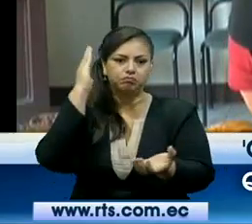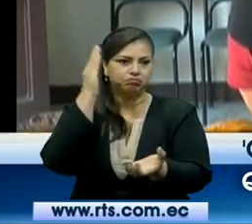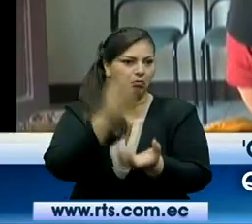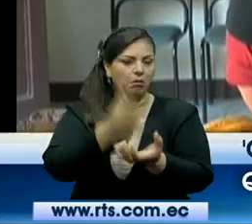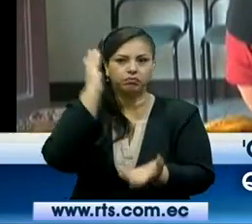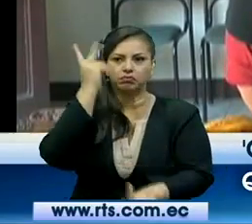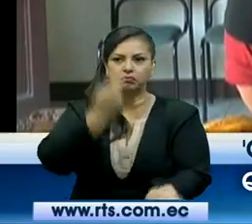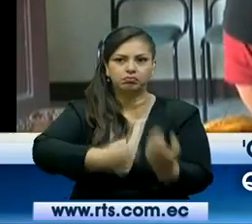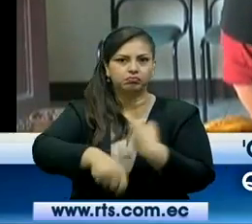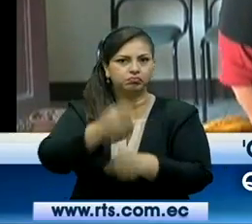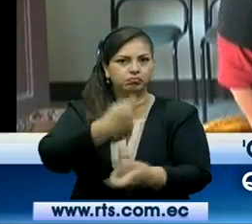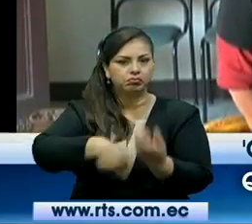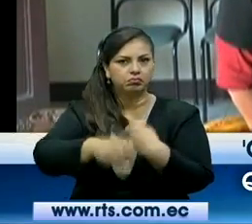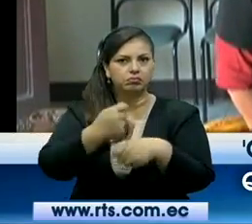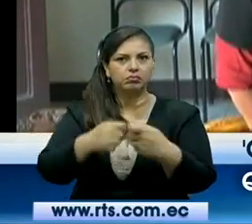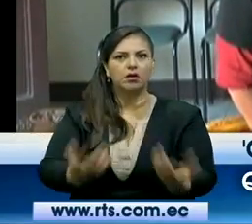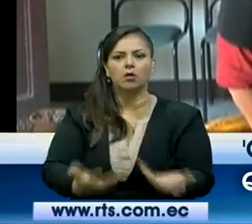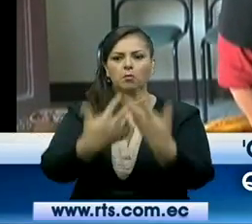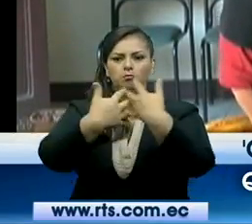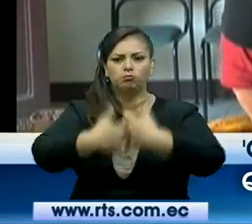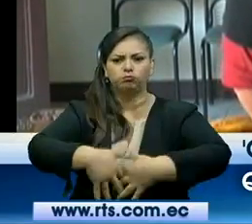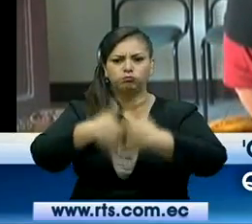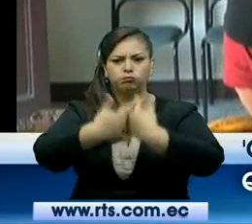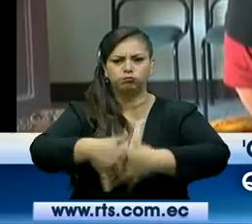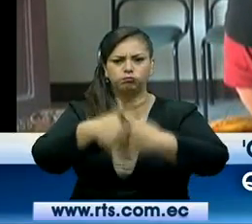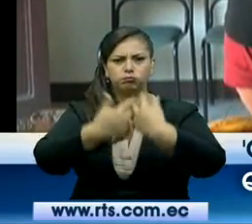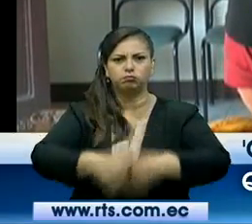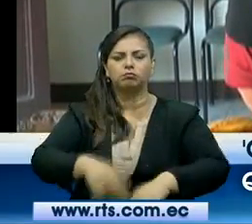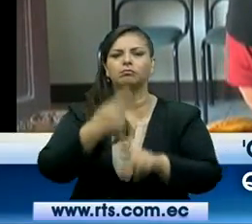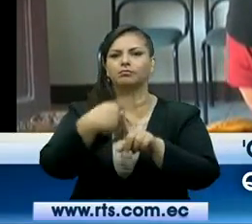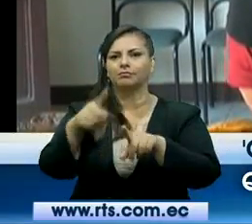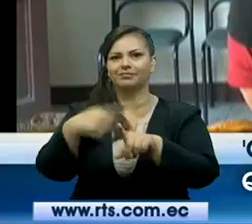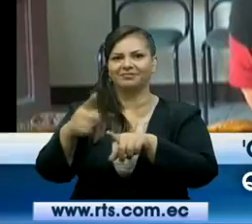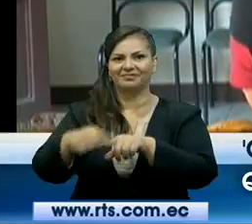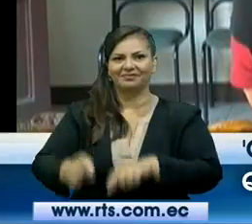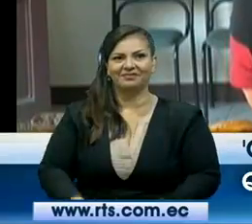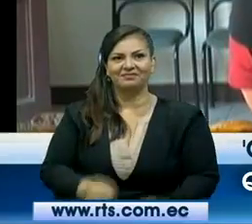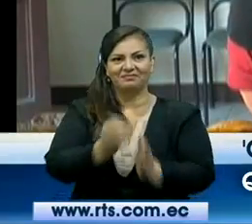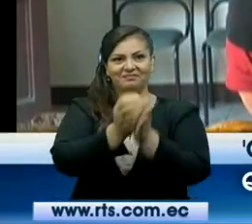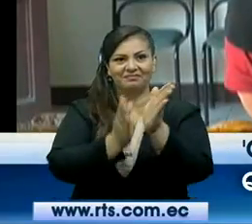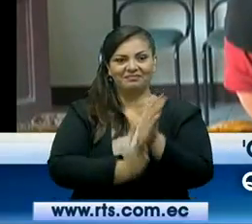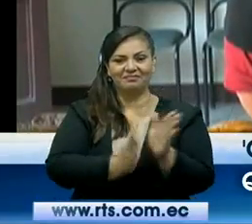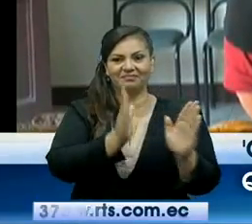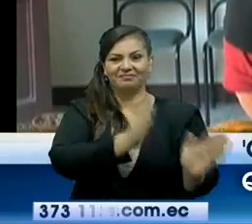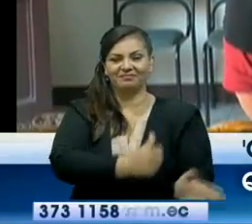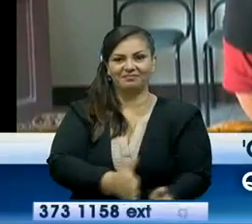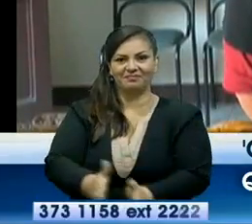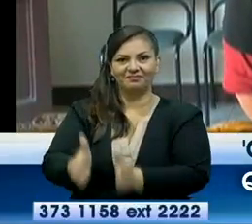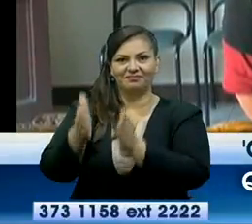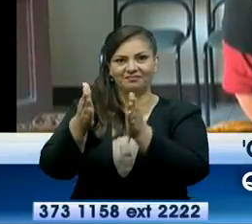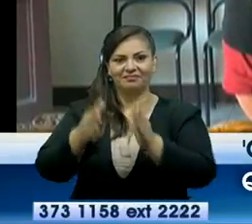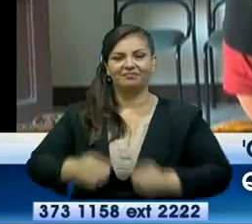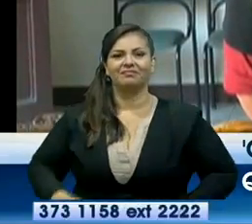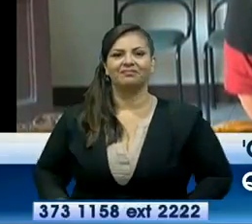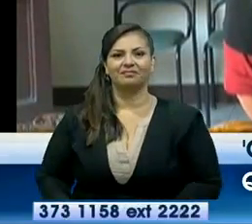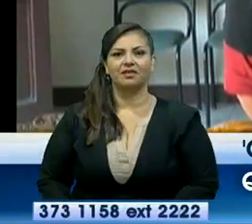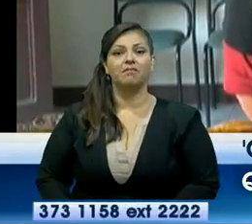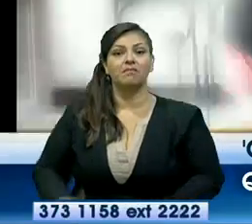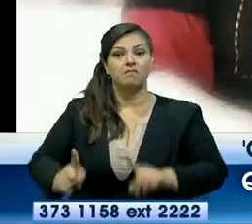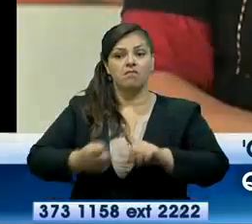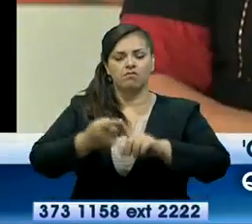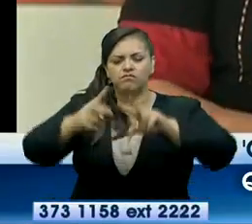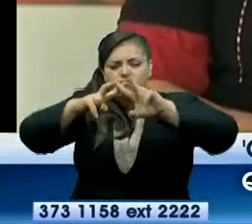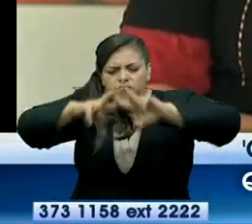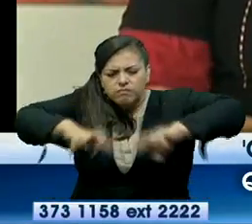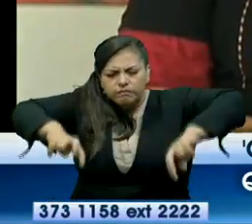del cacao ese ese fue un proyecto que en realidad no lo pudimos emprender exclusivamente a base de investigación